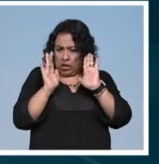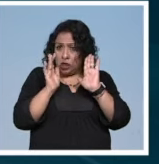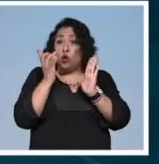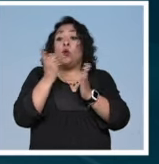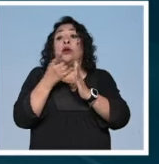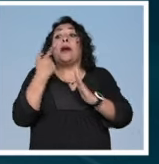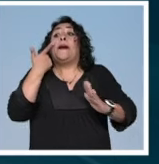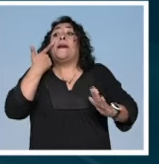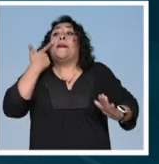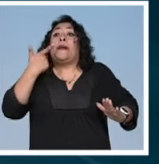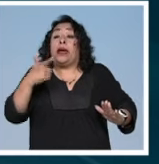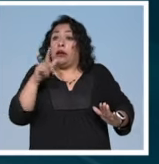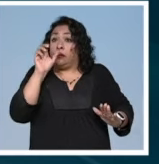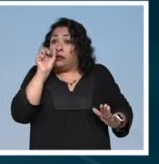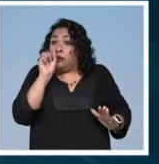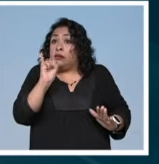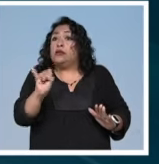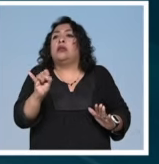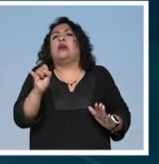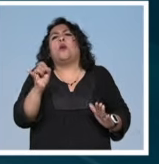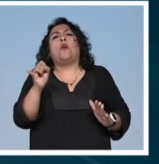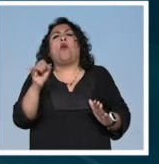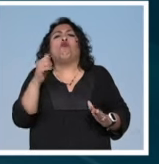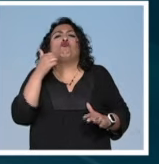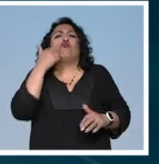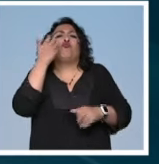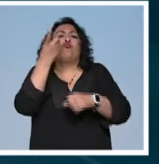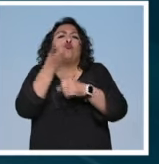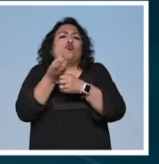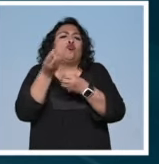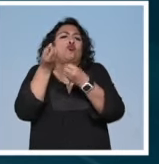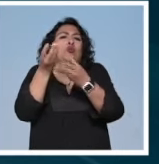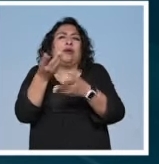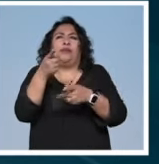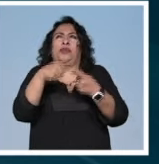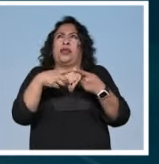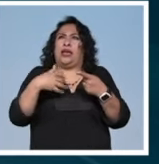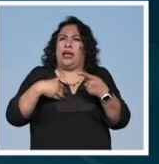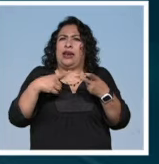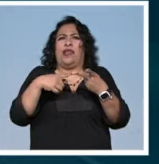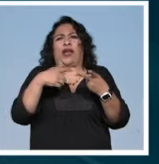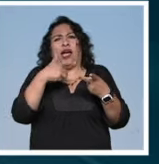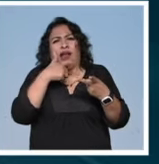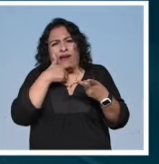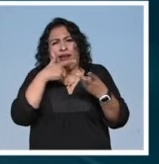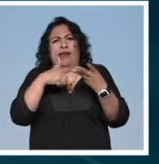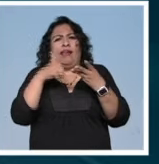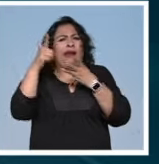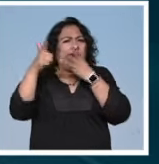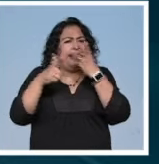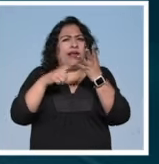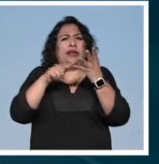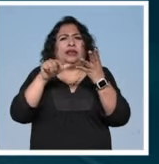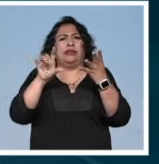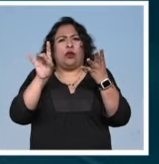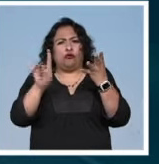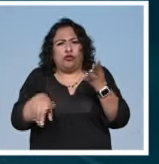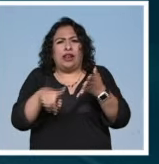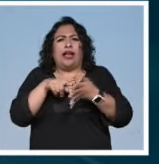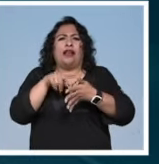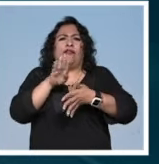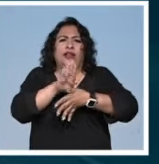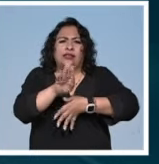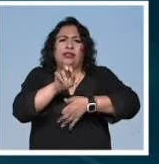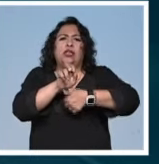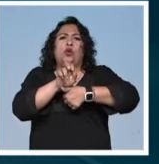se comprueba que se realiza de forma altruista. Así ocurre en Canadá, en Reino Unido, en Grecia, en Australia, en Brasil, en